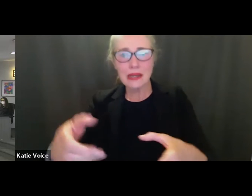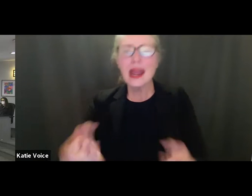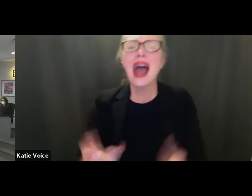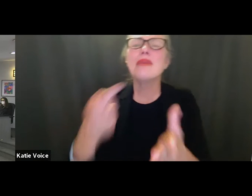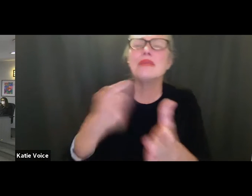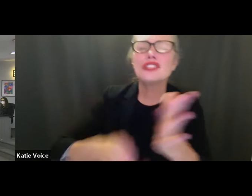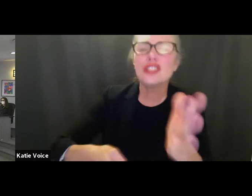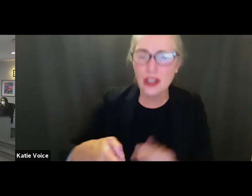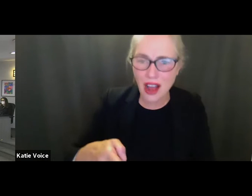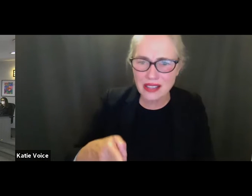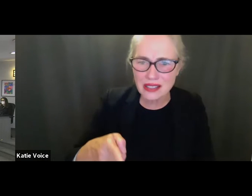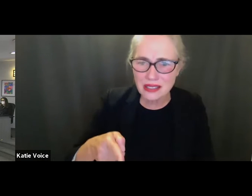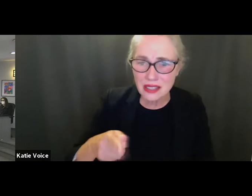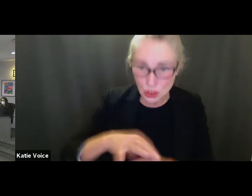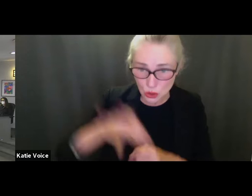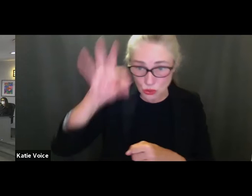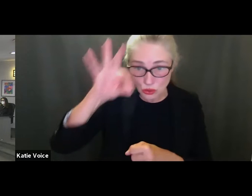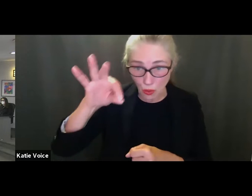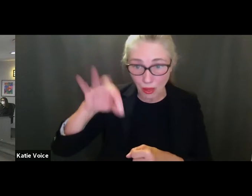Demócrata. ¿Cuánto le costó?